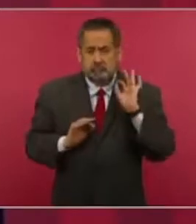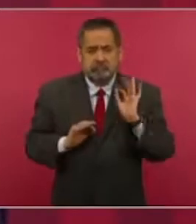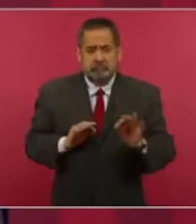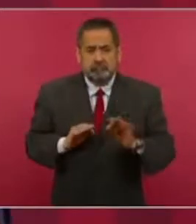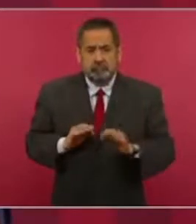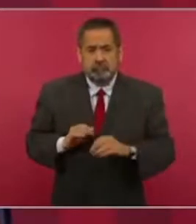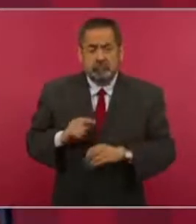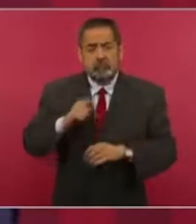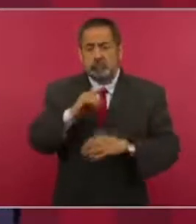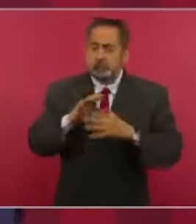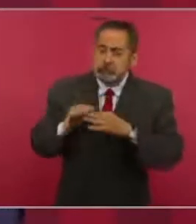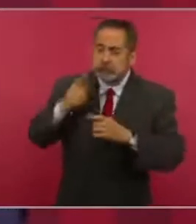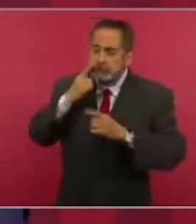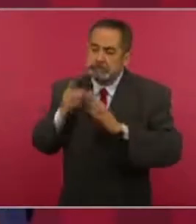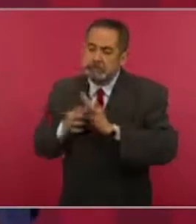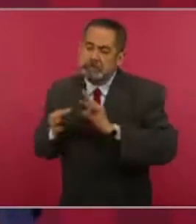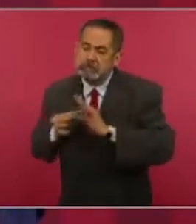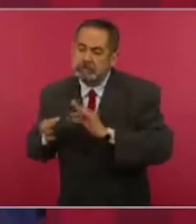ha atrevido a